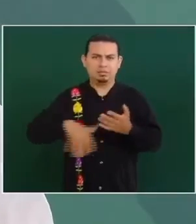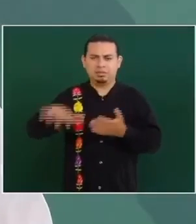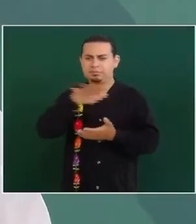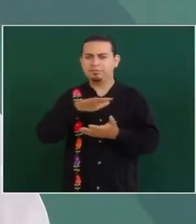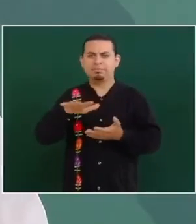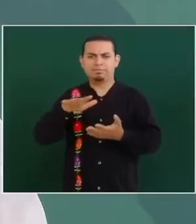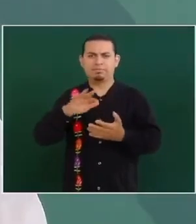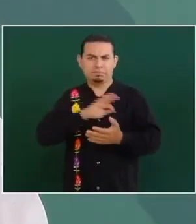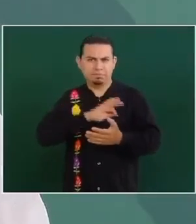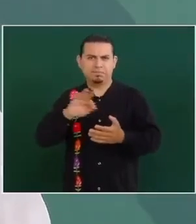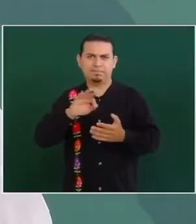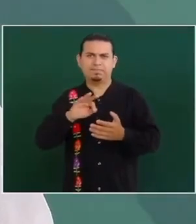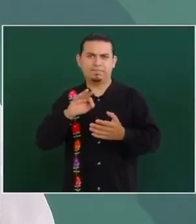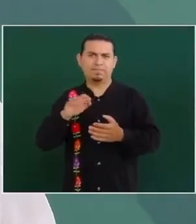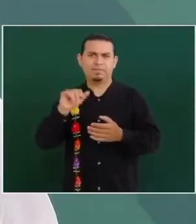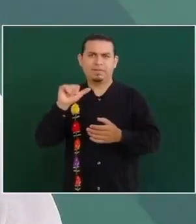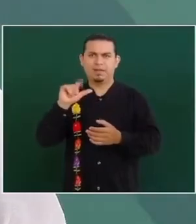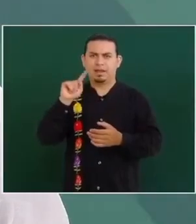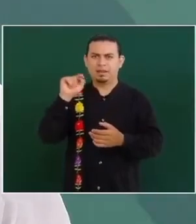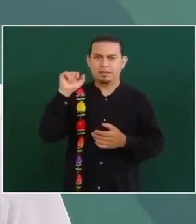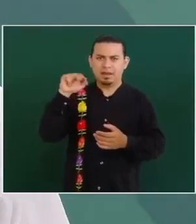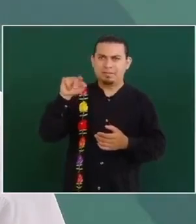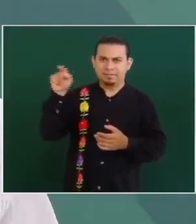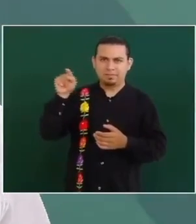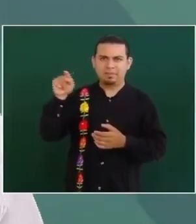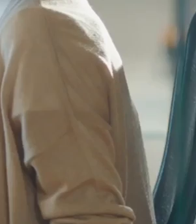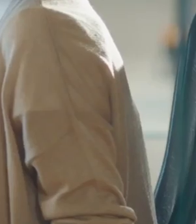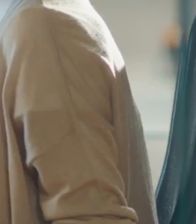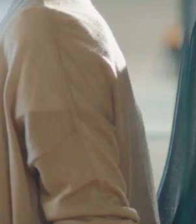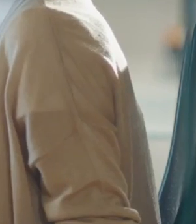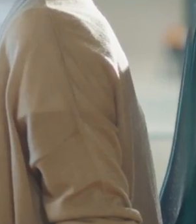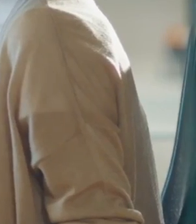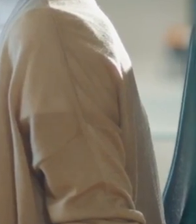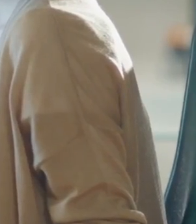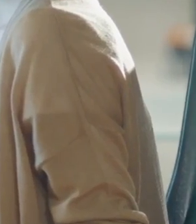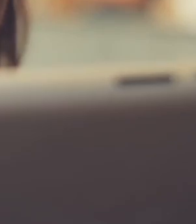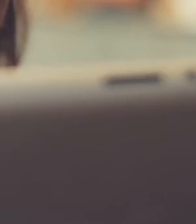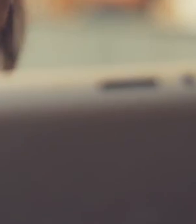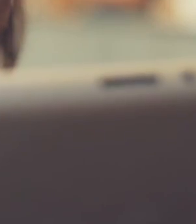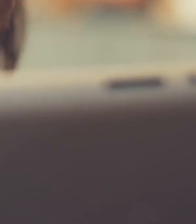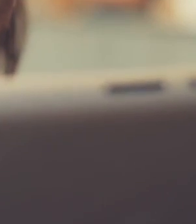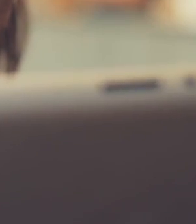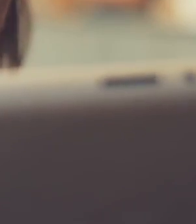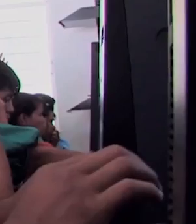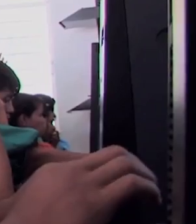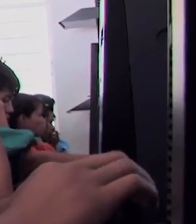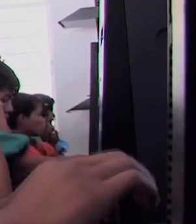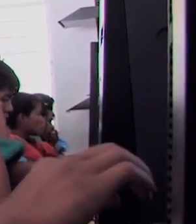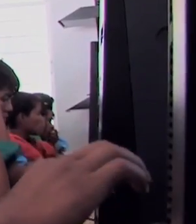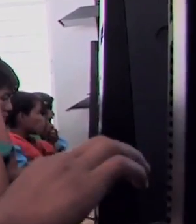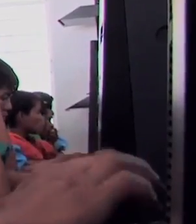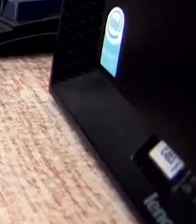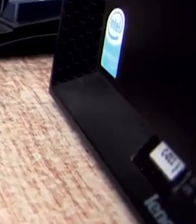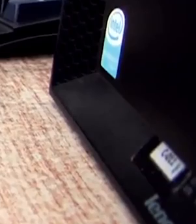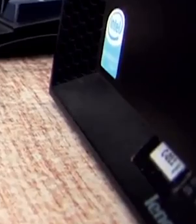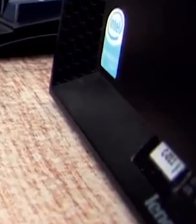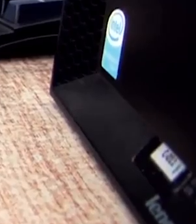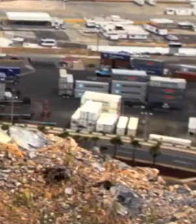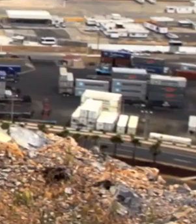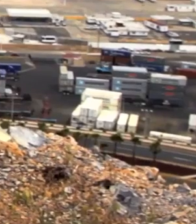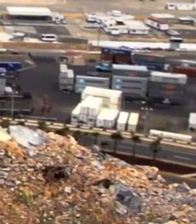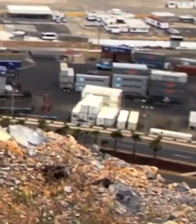mayoría de la empresa Altán, que va a significar tener internet en